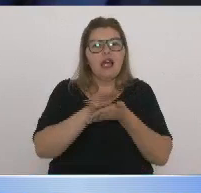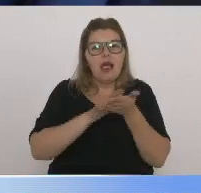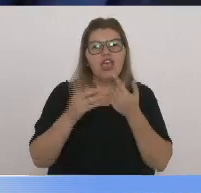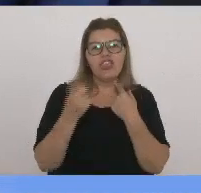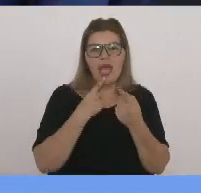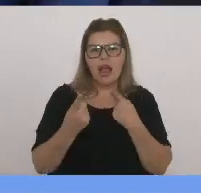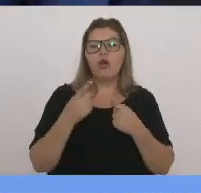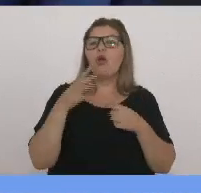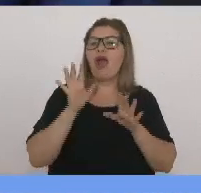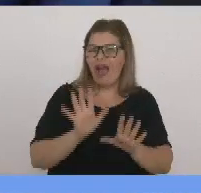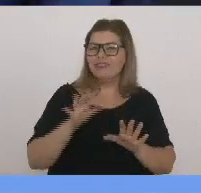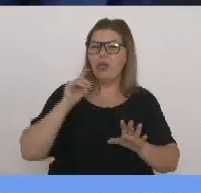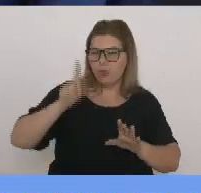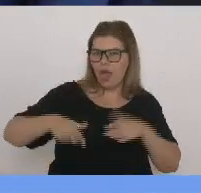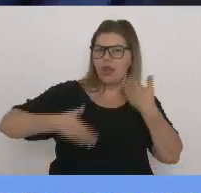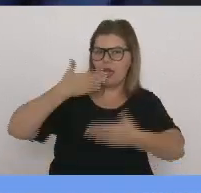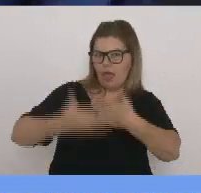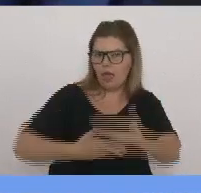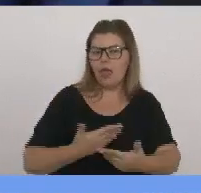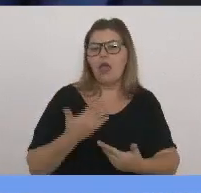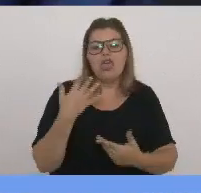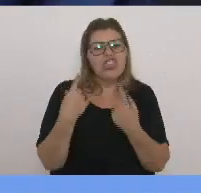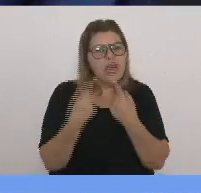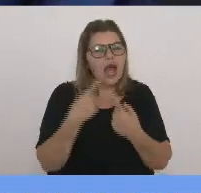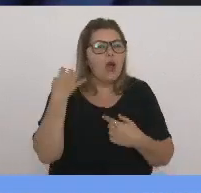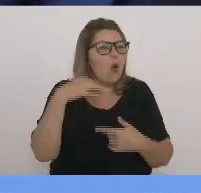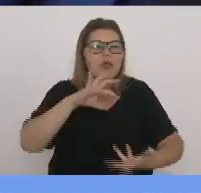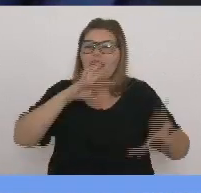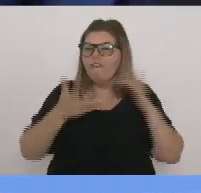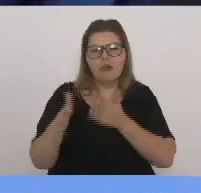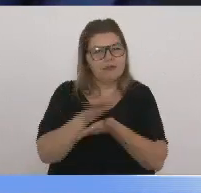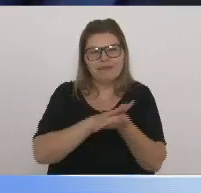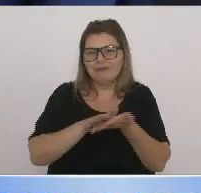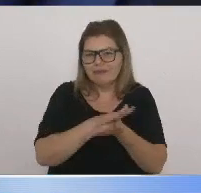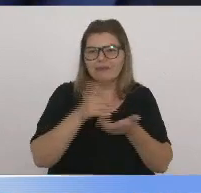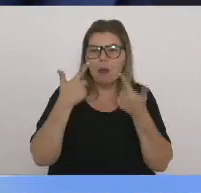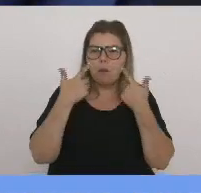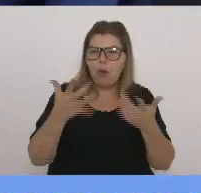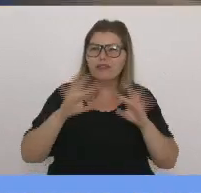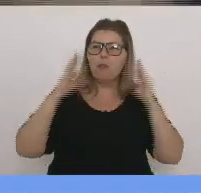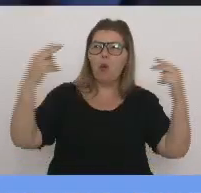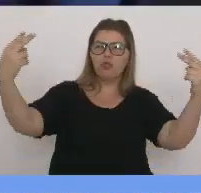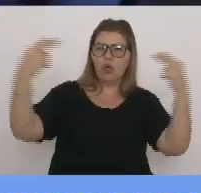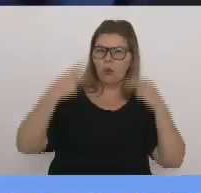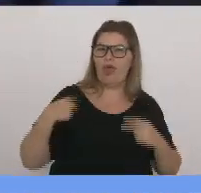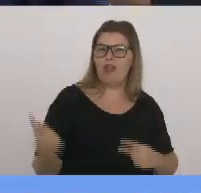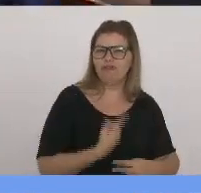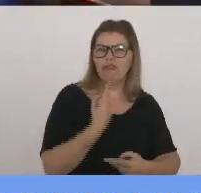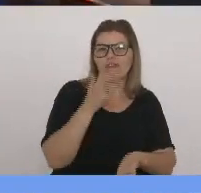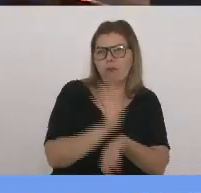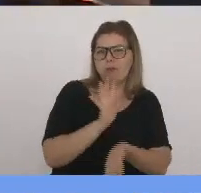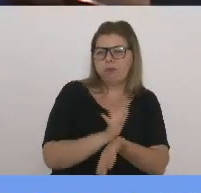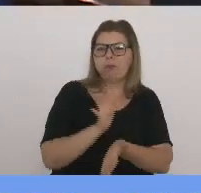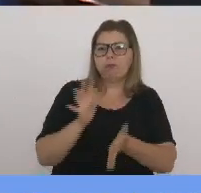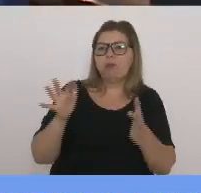lograrlo mediante una estrategia que demuestre al mundo lo absurdo, inadmisible y anacrónico que resulta el colonialismo británico en